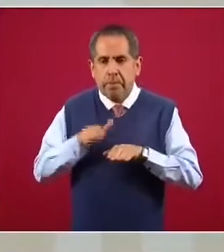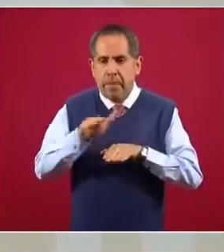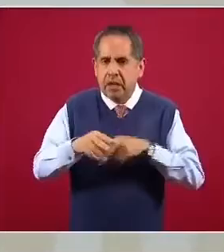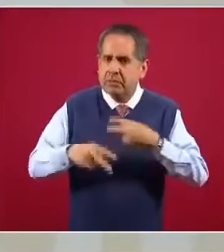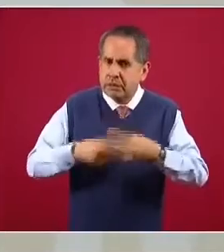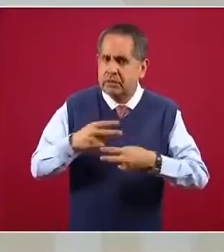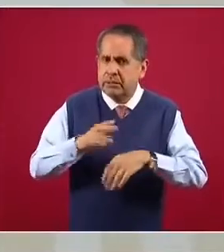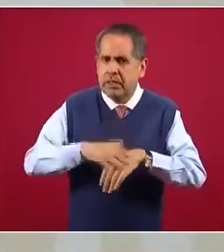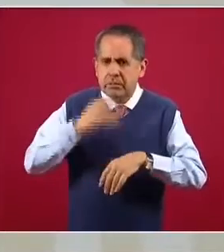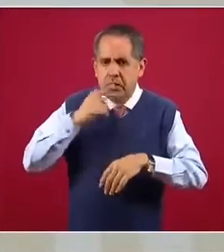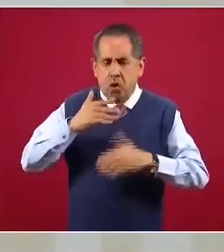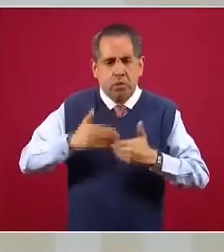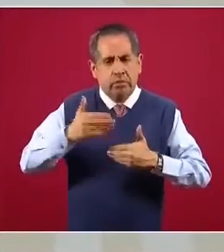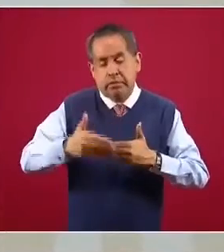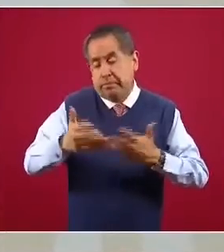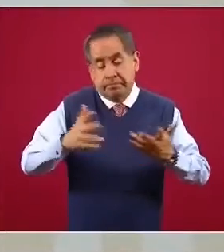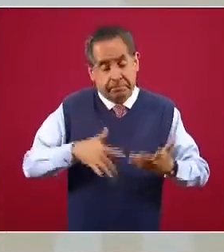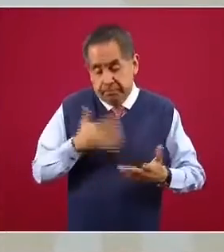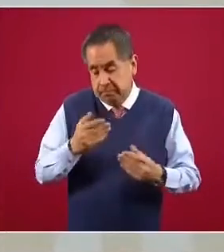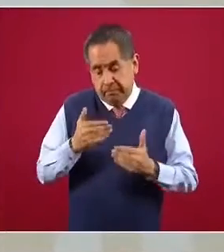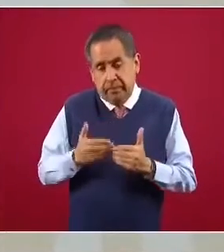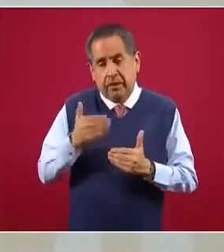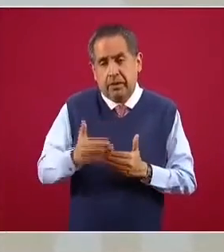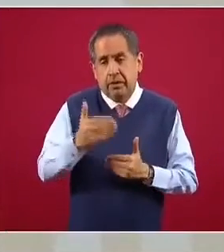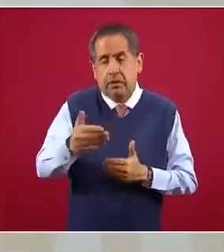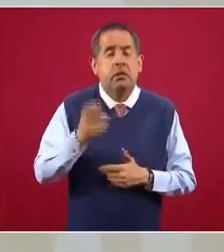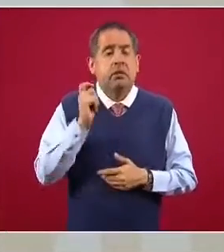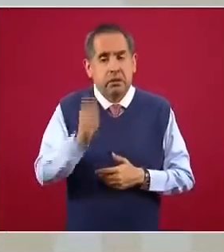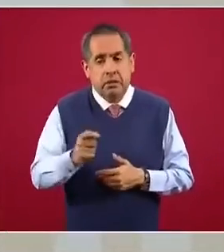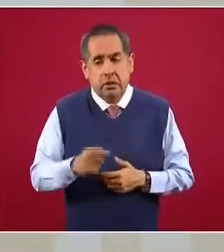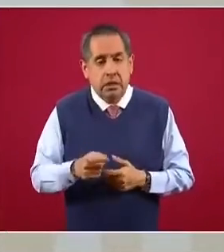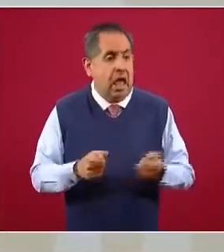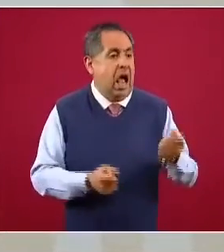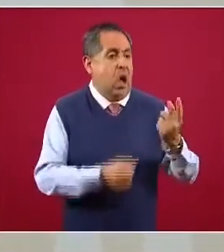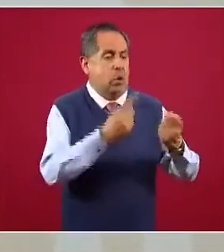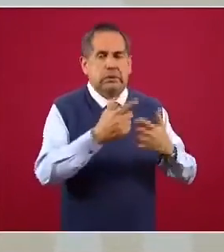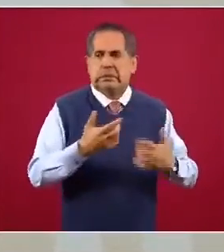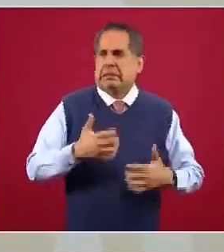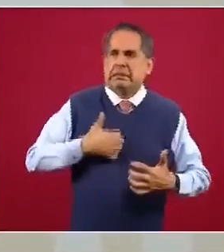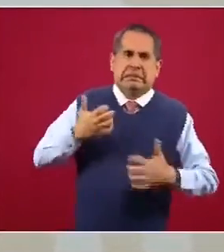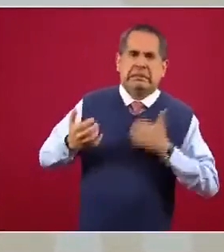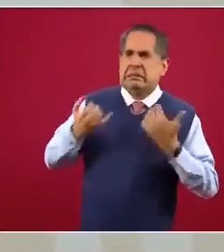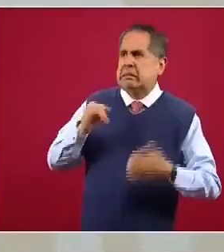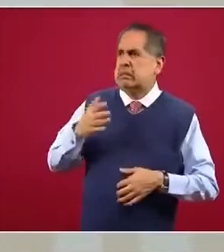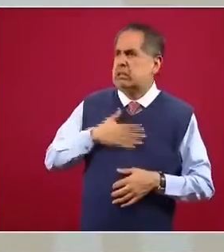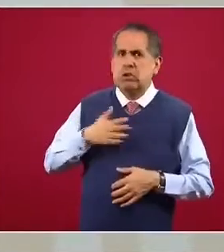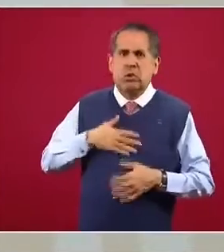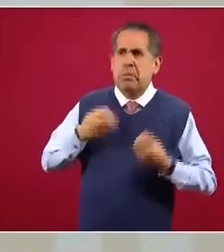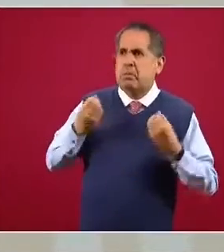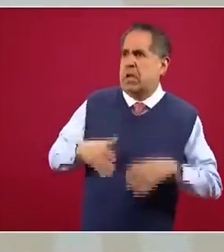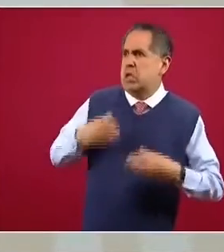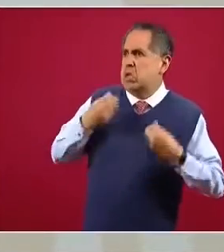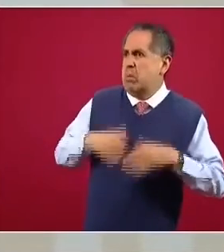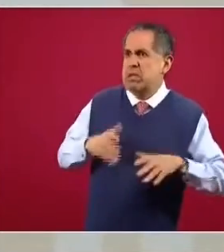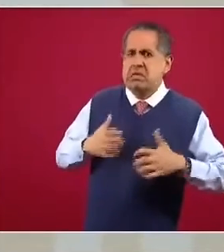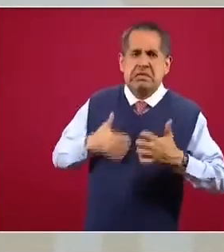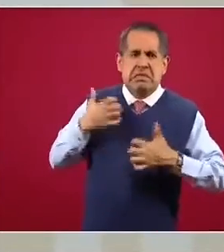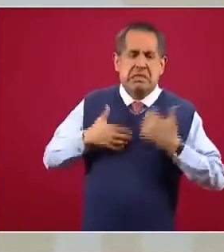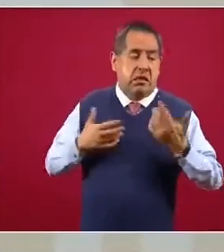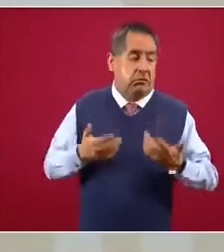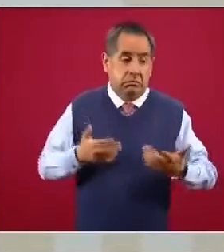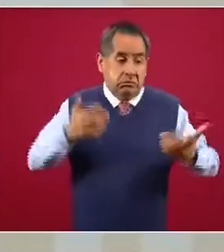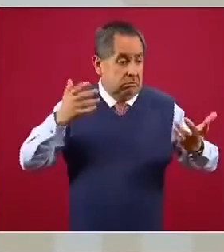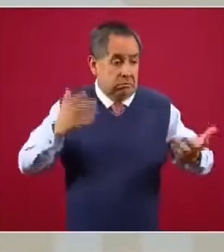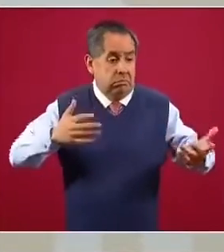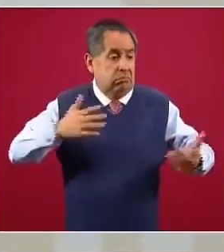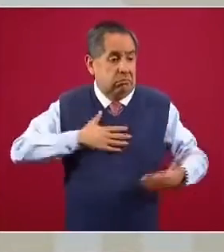y lo seguiremos haciendo con la pena, obviamente hay intereses que quedan expuestos o que quedan